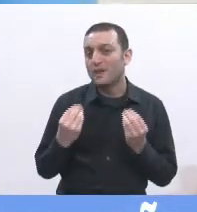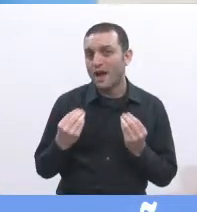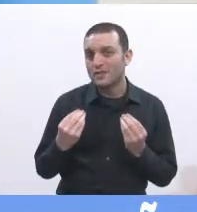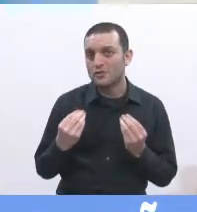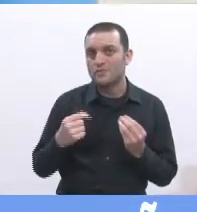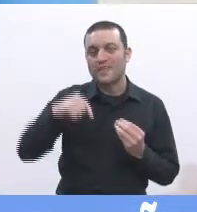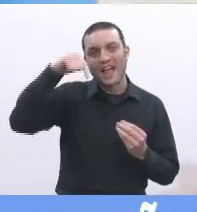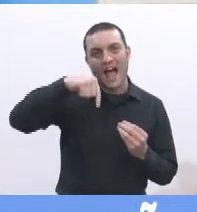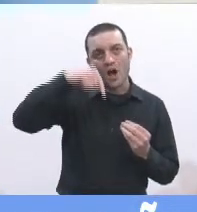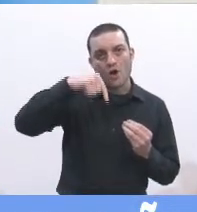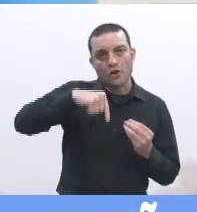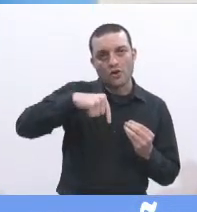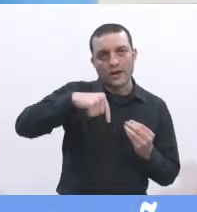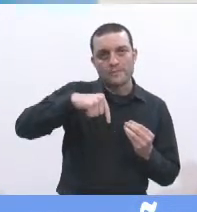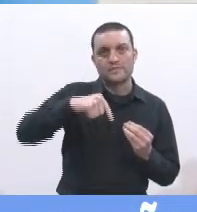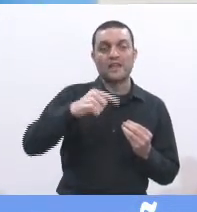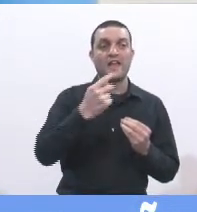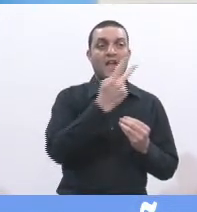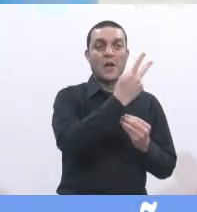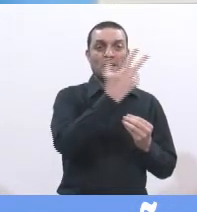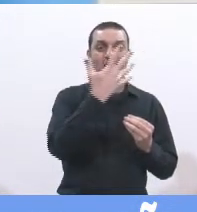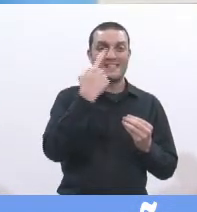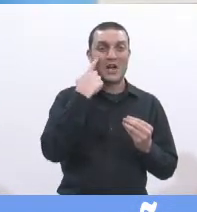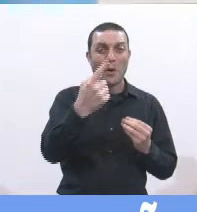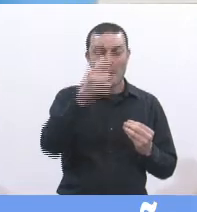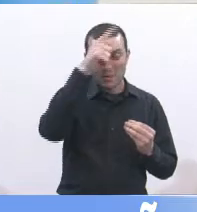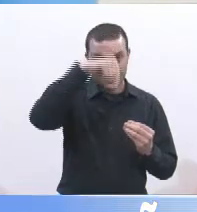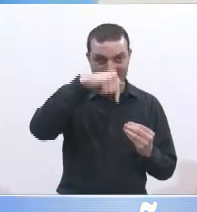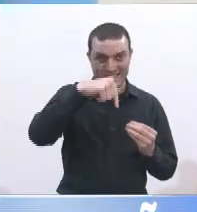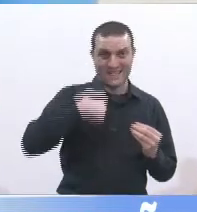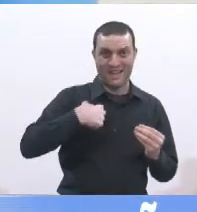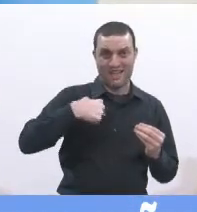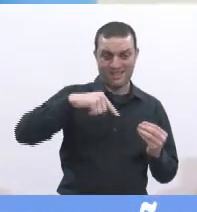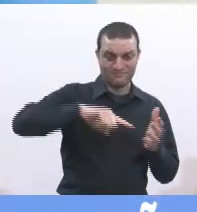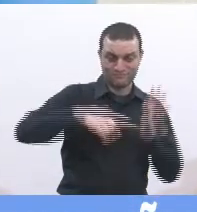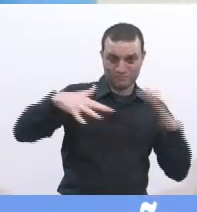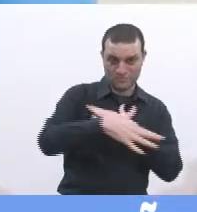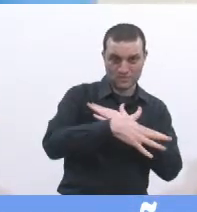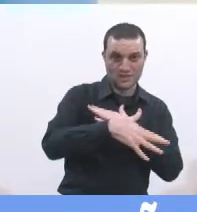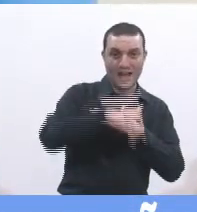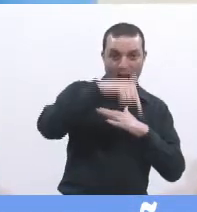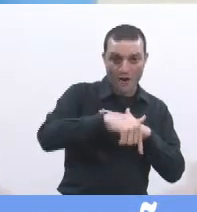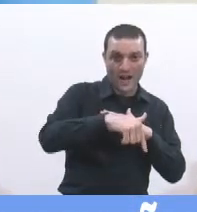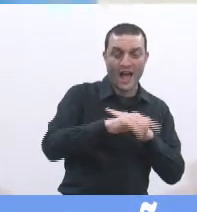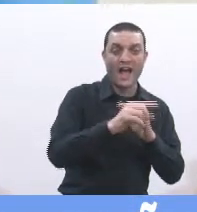los 25.000 policías de la Ciudad de Buenos Aires. ¿En serio? ¿Esa es la forma en la que quieren gobernar?